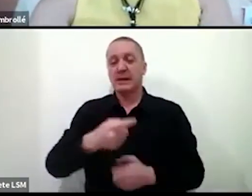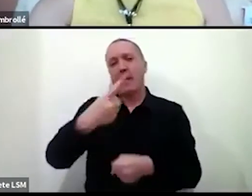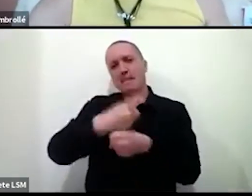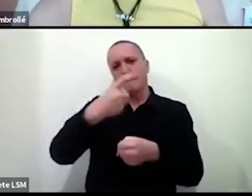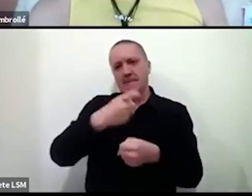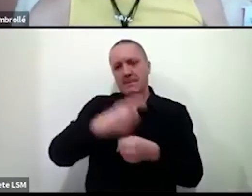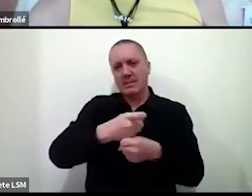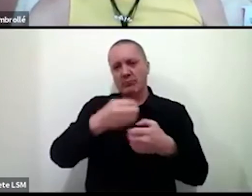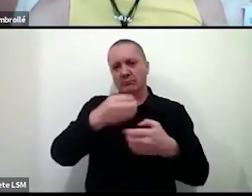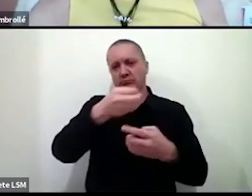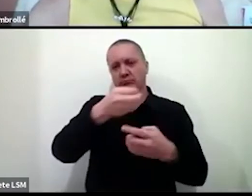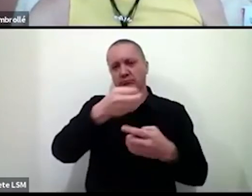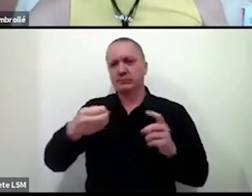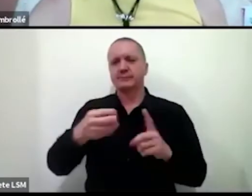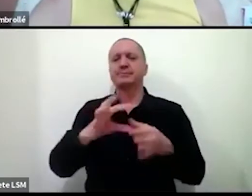desde Nueva York.